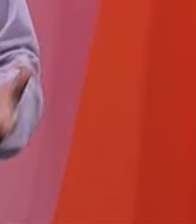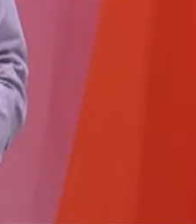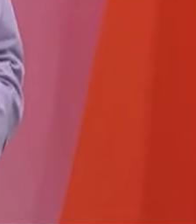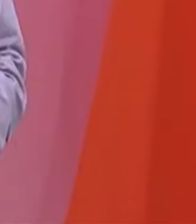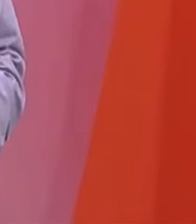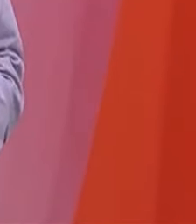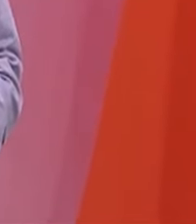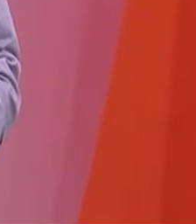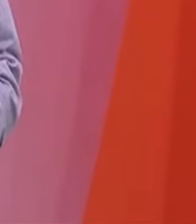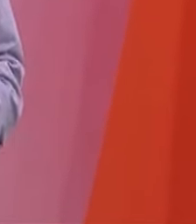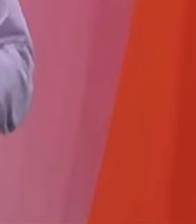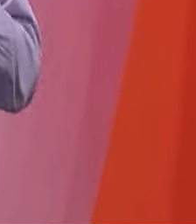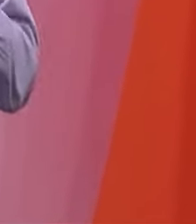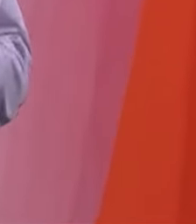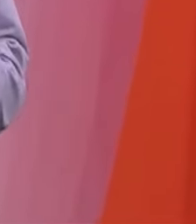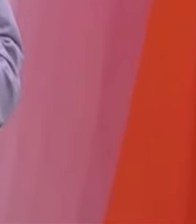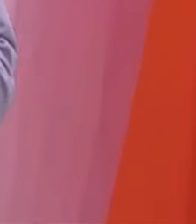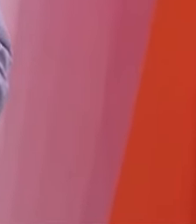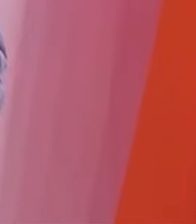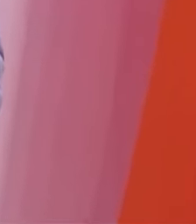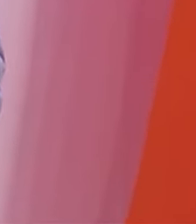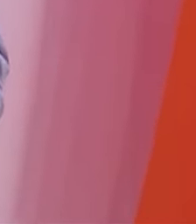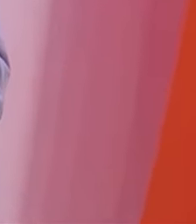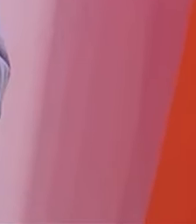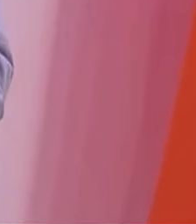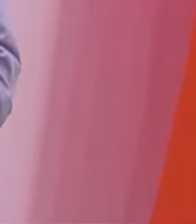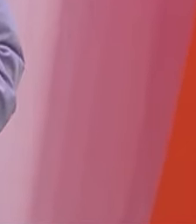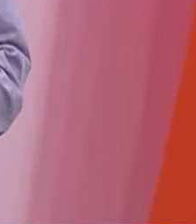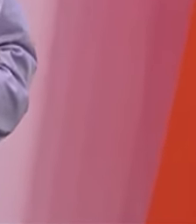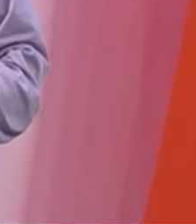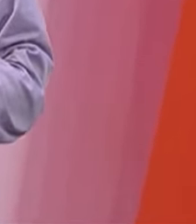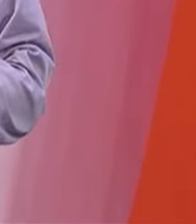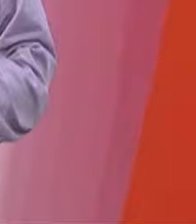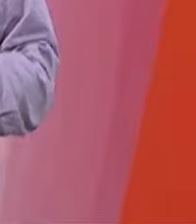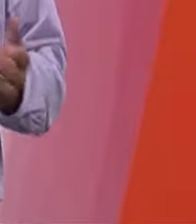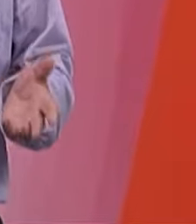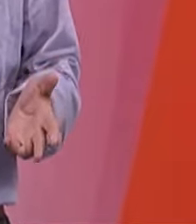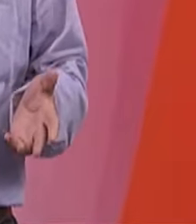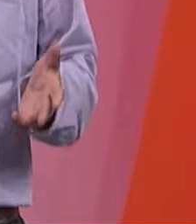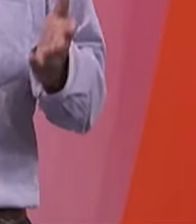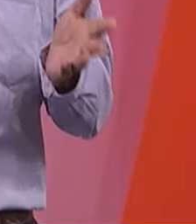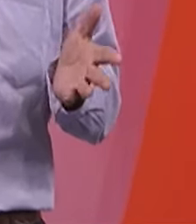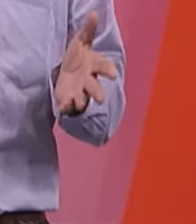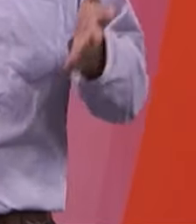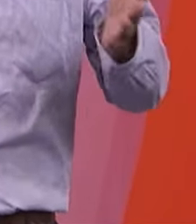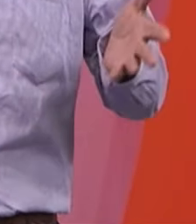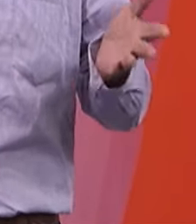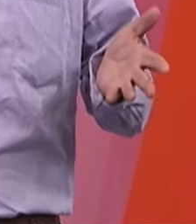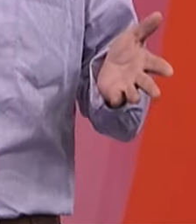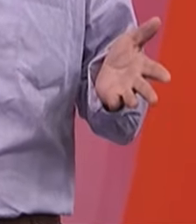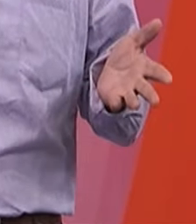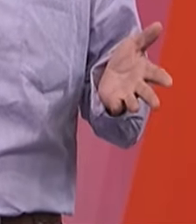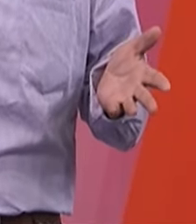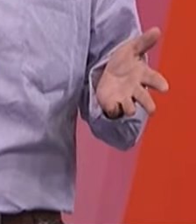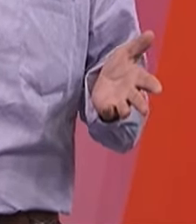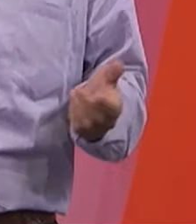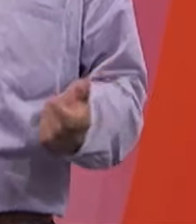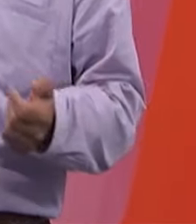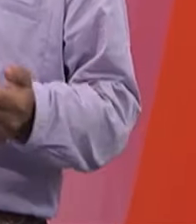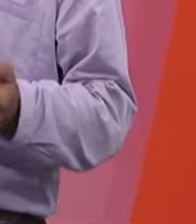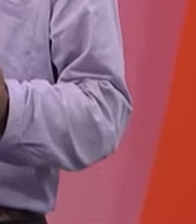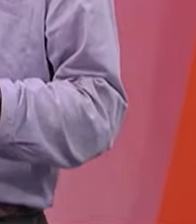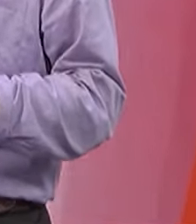que integremos a toda la familia, el día a día, recuerden. Eso nos ayuda y nos entretiene, sobre todo ahorita que estamos pasando más